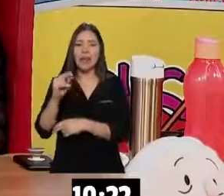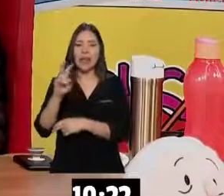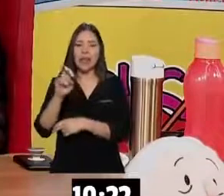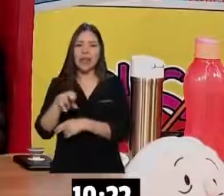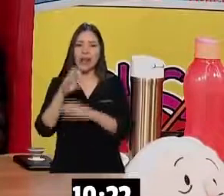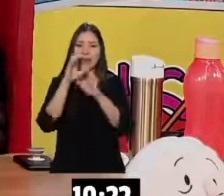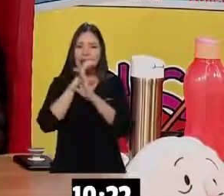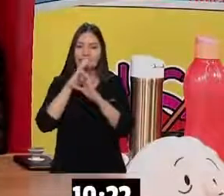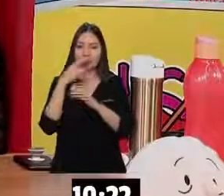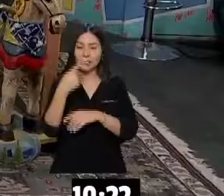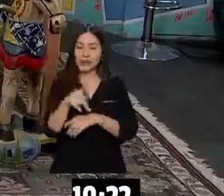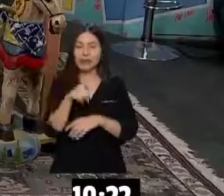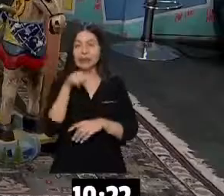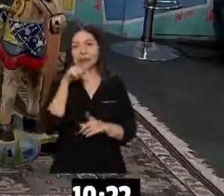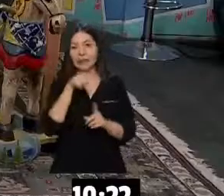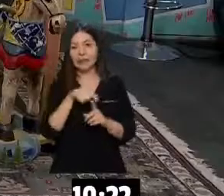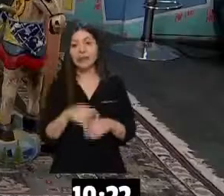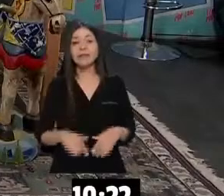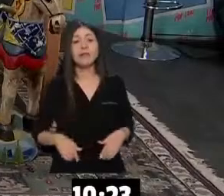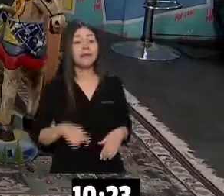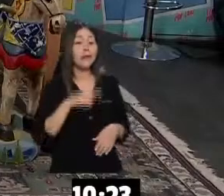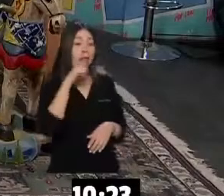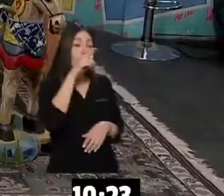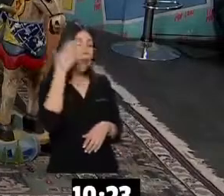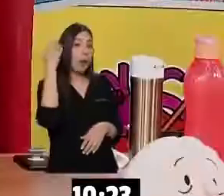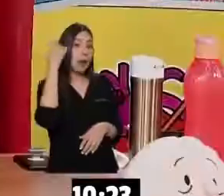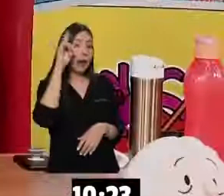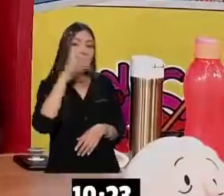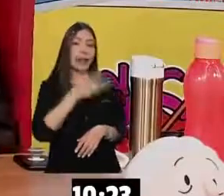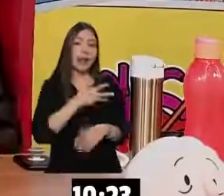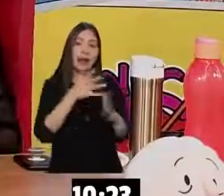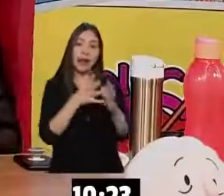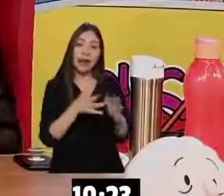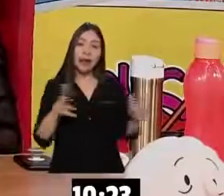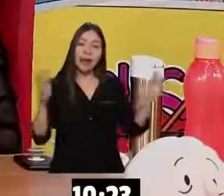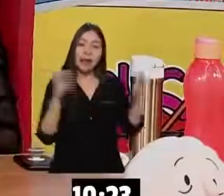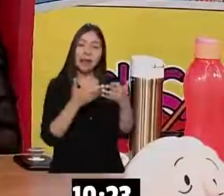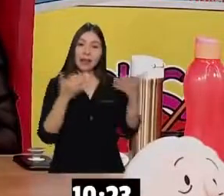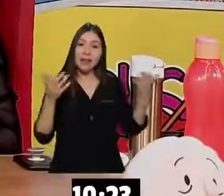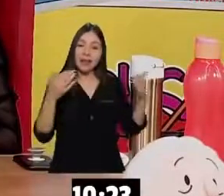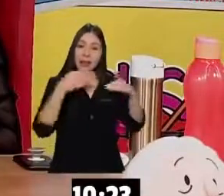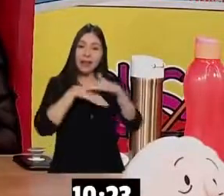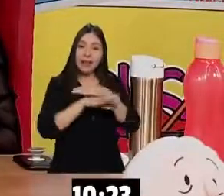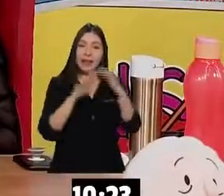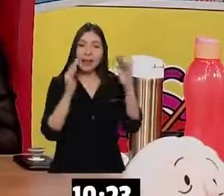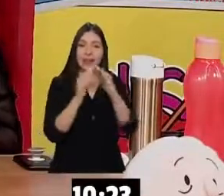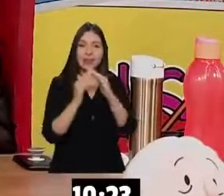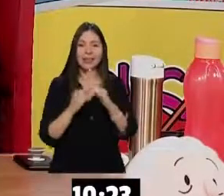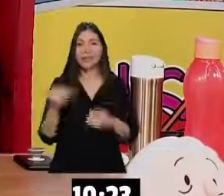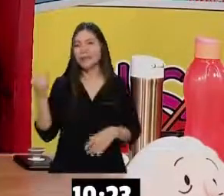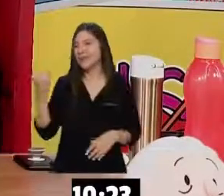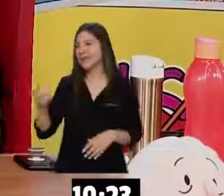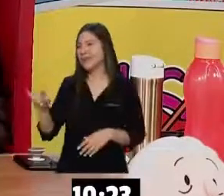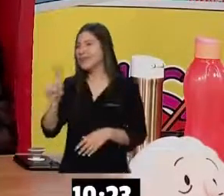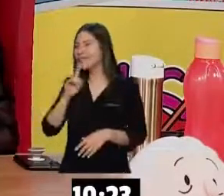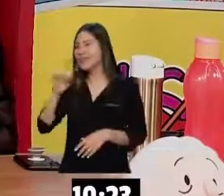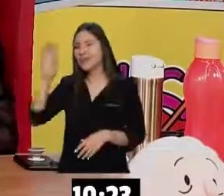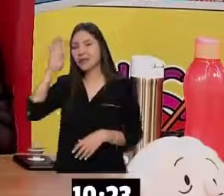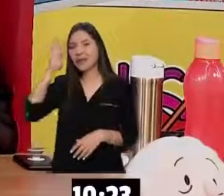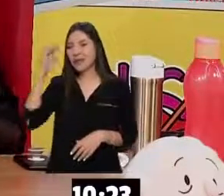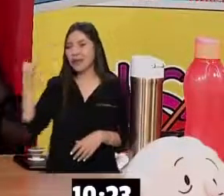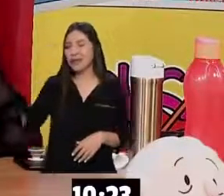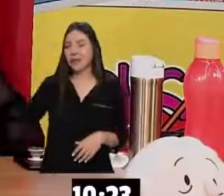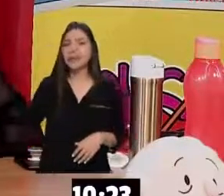Ya. ¿Así? Ahí tiene una quinta muy bonita, señora. ¡Qué inmenso! ¡Qué bárbaro! Oiga, ¿y eso dónde va a suceder?